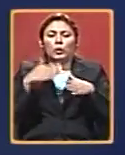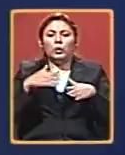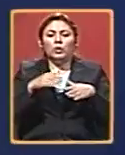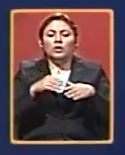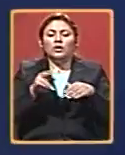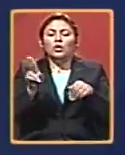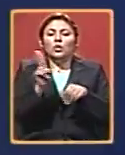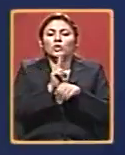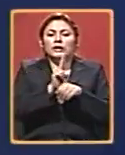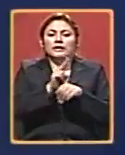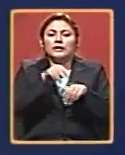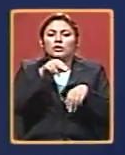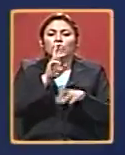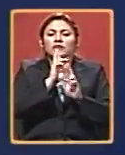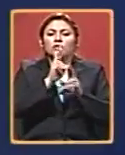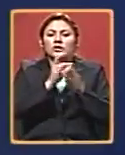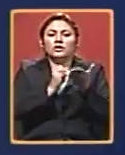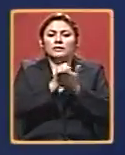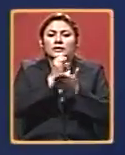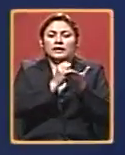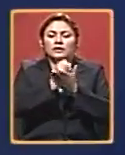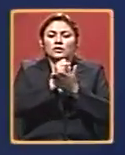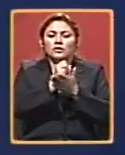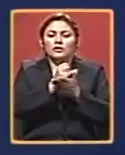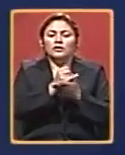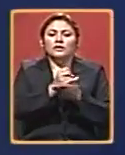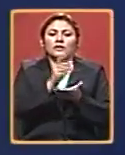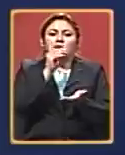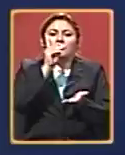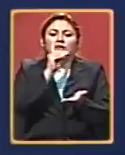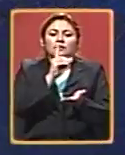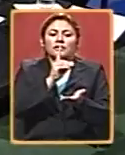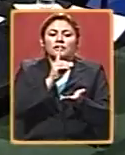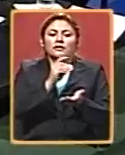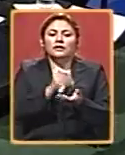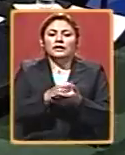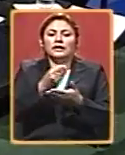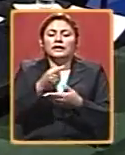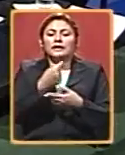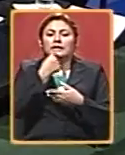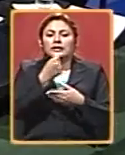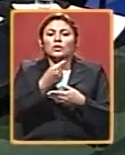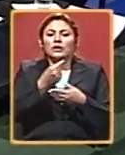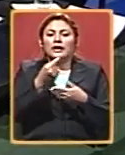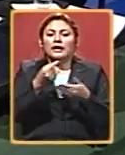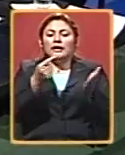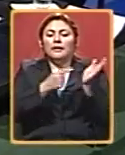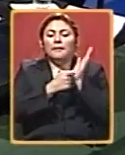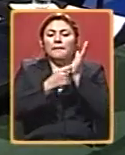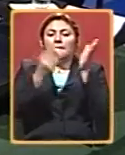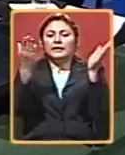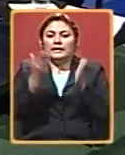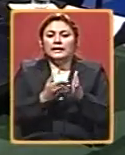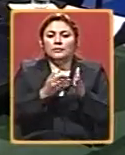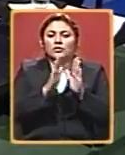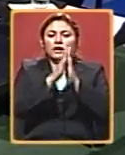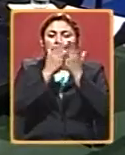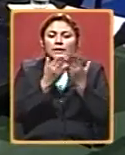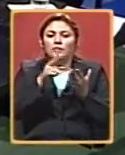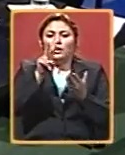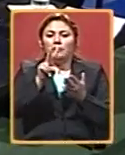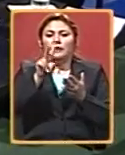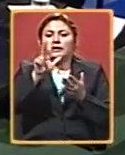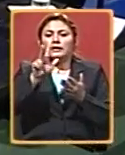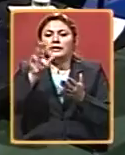los resultados de esta investigación. Y fue muy bueno, doctor. Les cuento que vamos a presentar el libro el 23